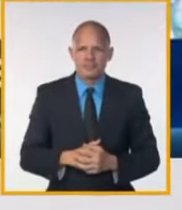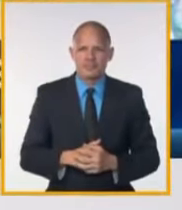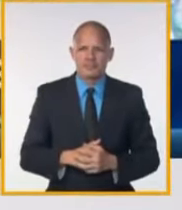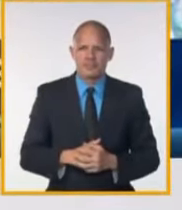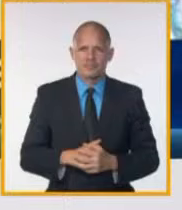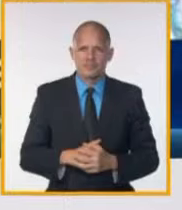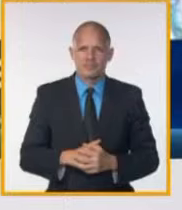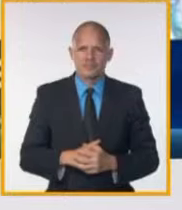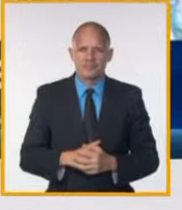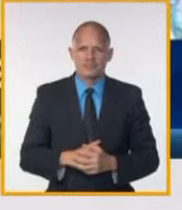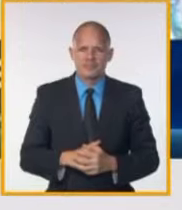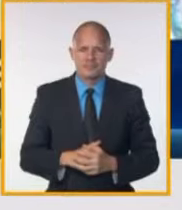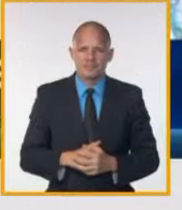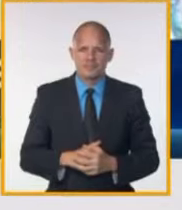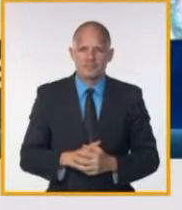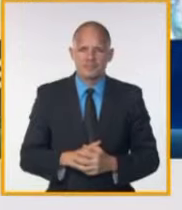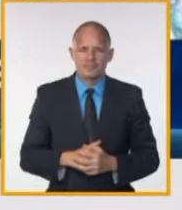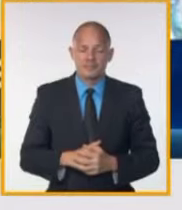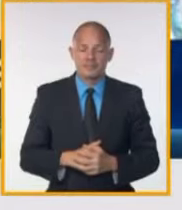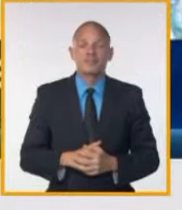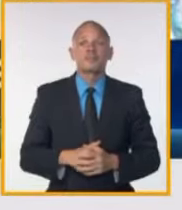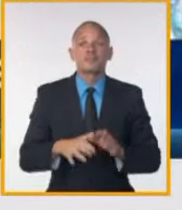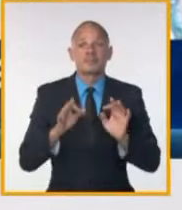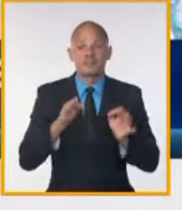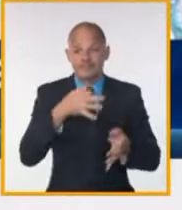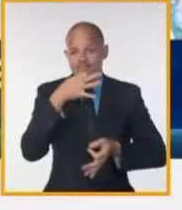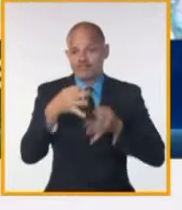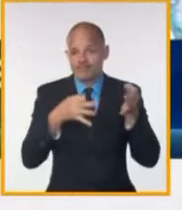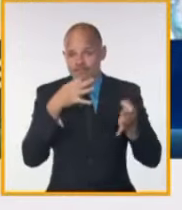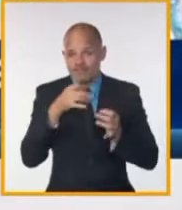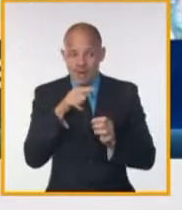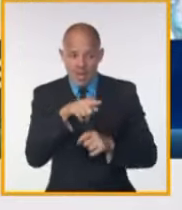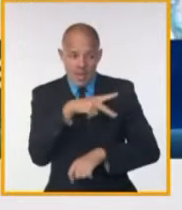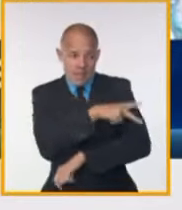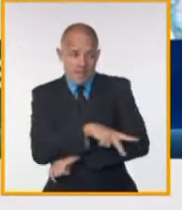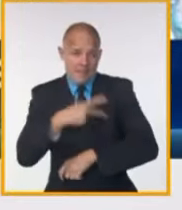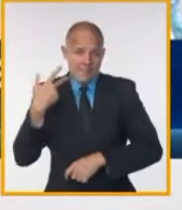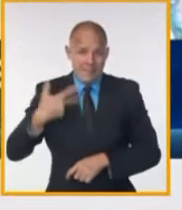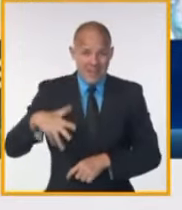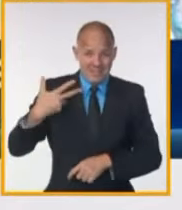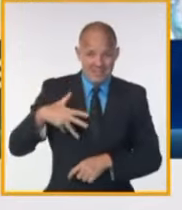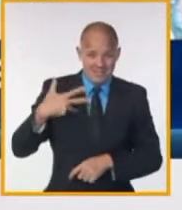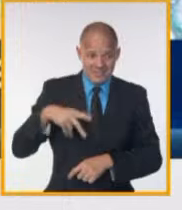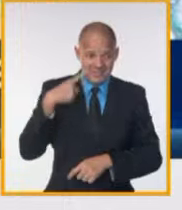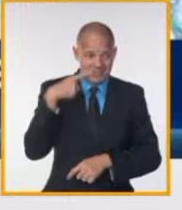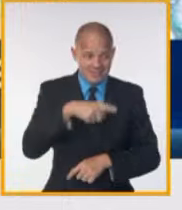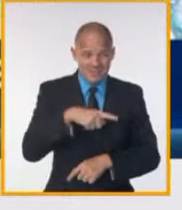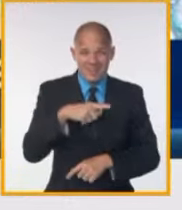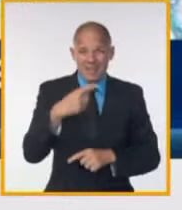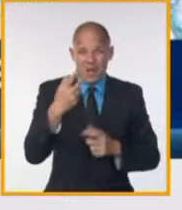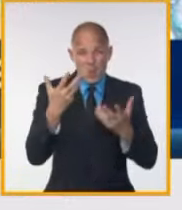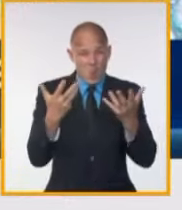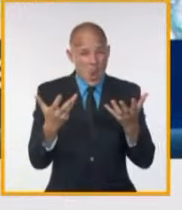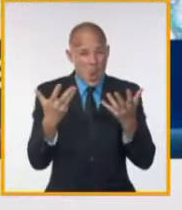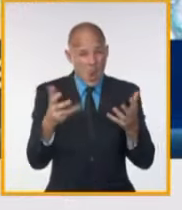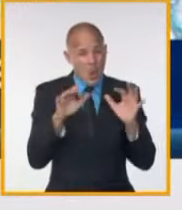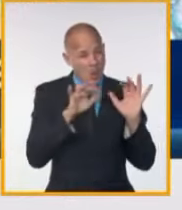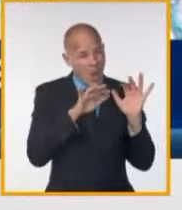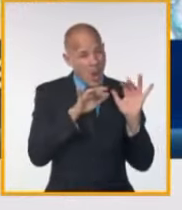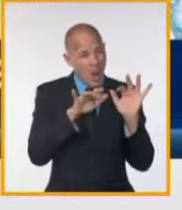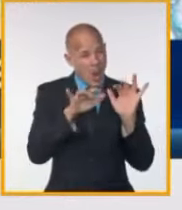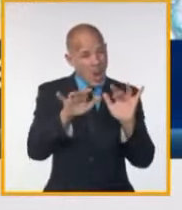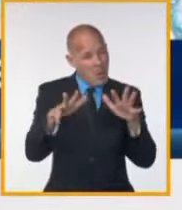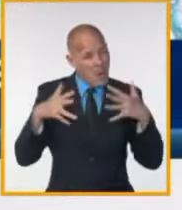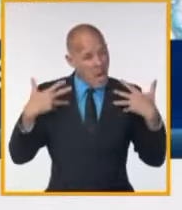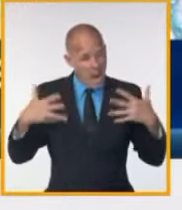gobierno en Argentina es la segunda que se hace eh al presidente Javier Miley multitudinaria porque diferentes